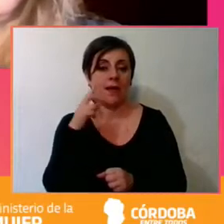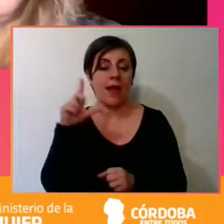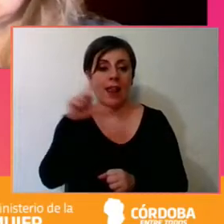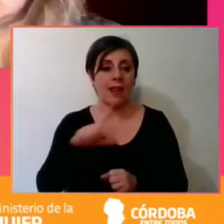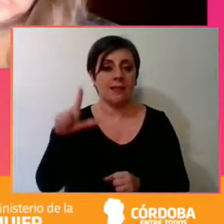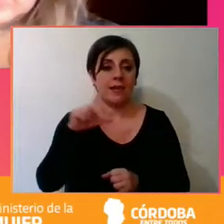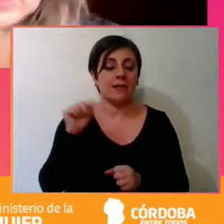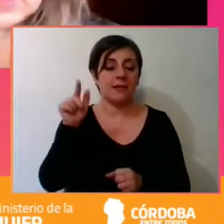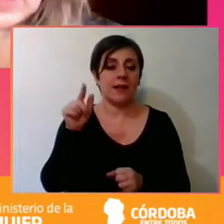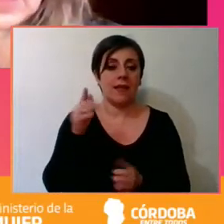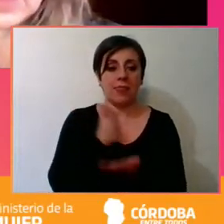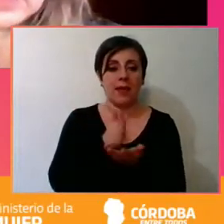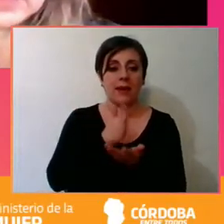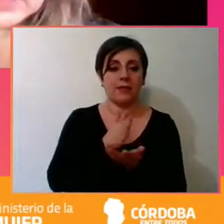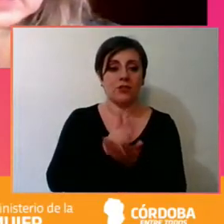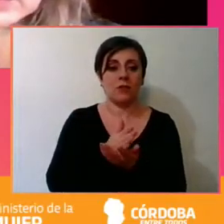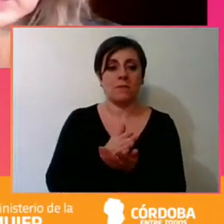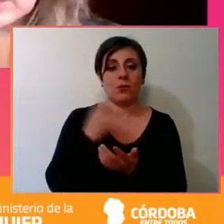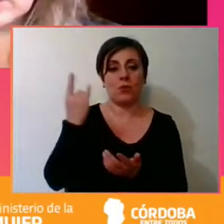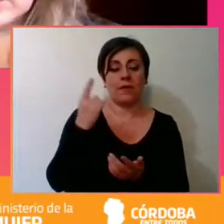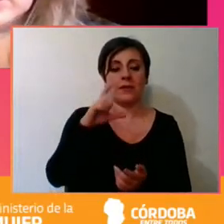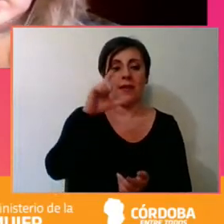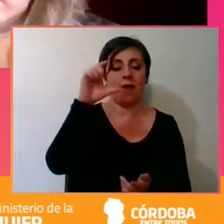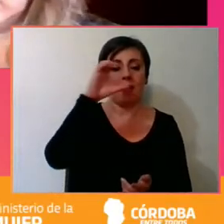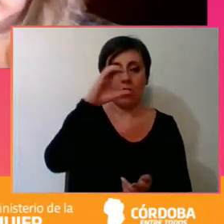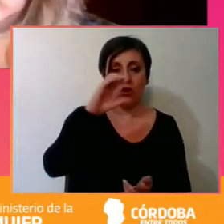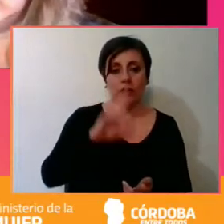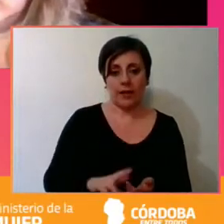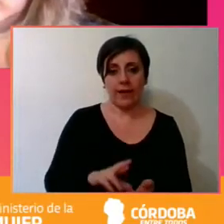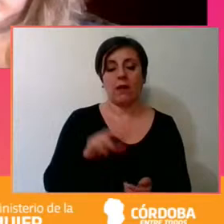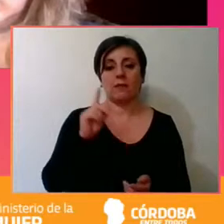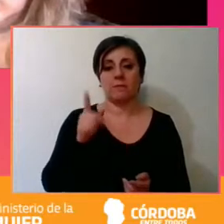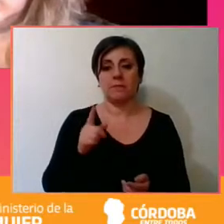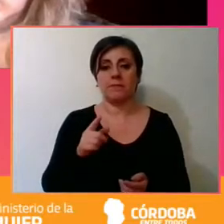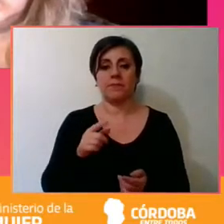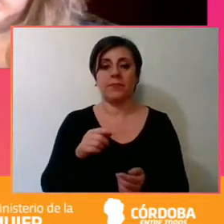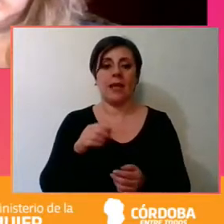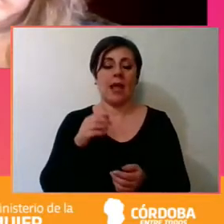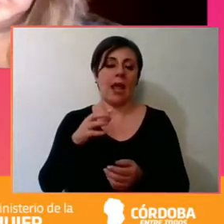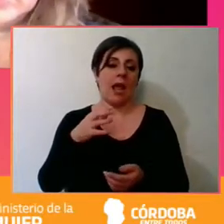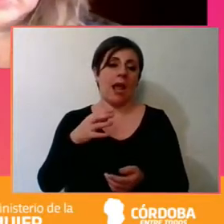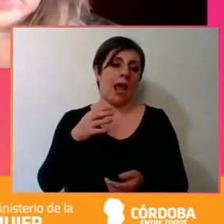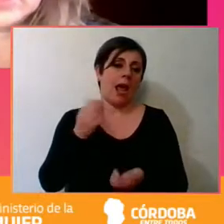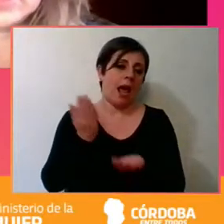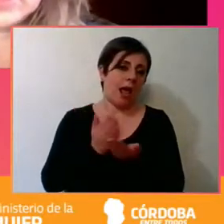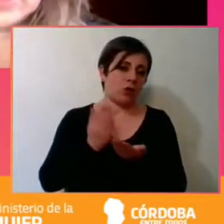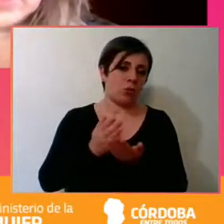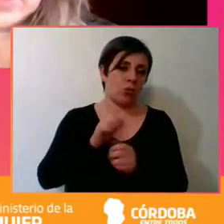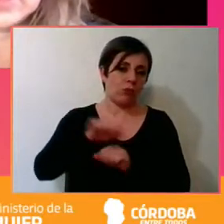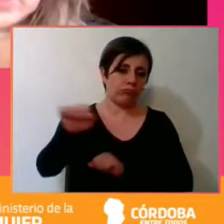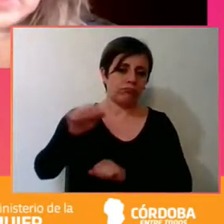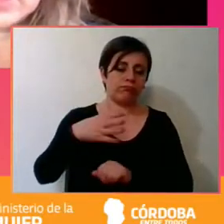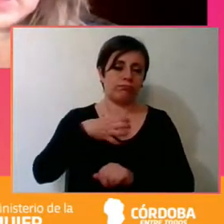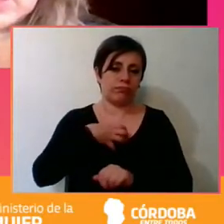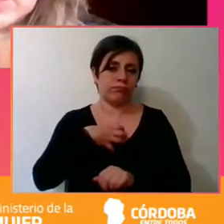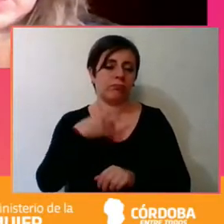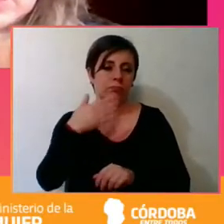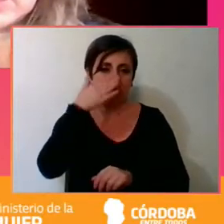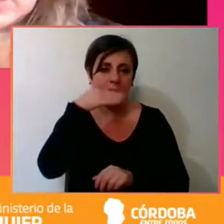la Universidad de Costa Rica. También tiene estudios de posgrado en universidades europeas